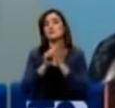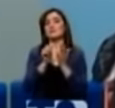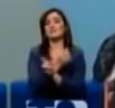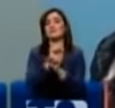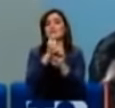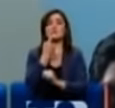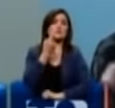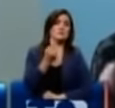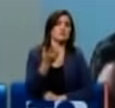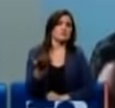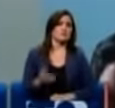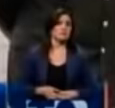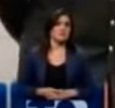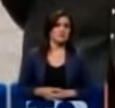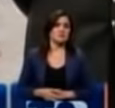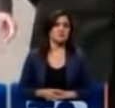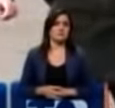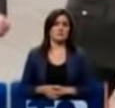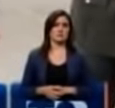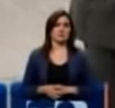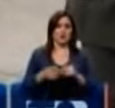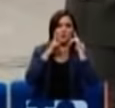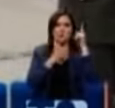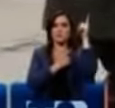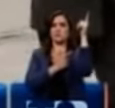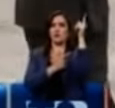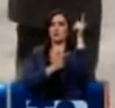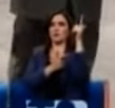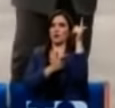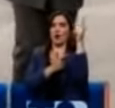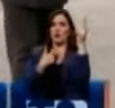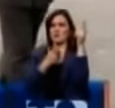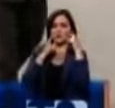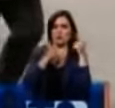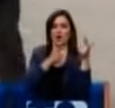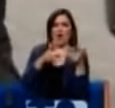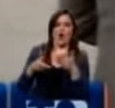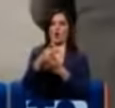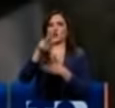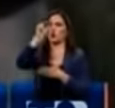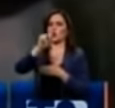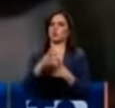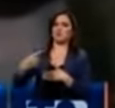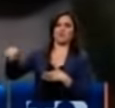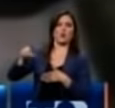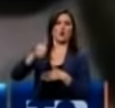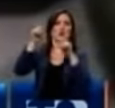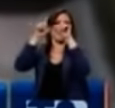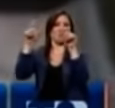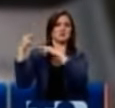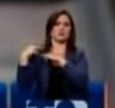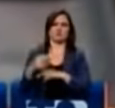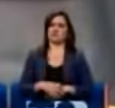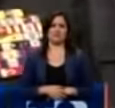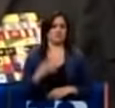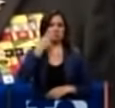Defensa niega que se haya roto la cadena de custodia del material electoral por parte del Ejército, quien cumplió, según esta cartera